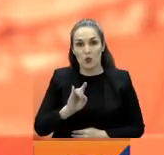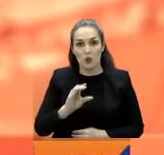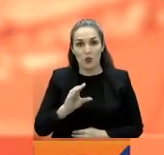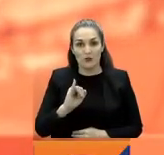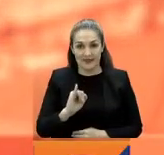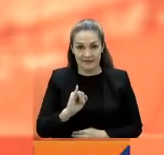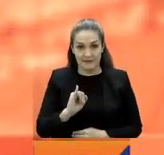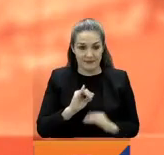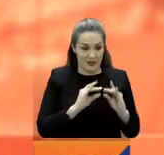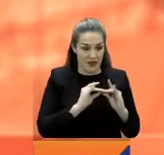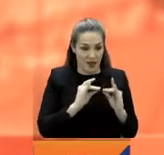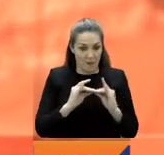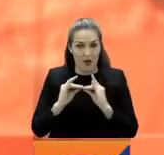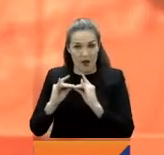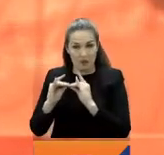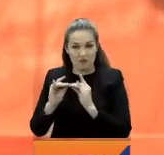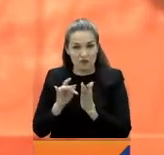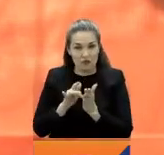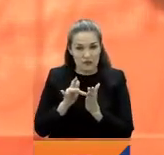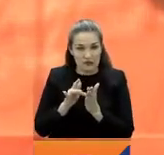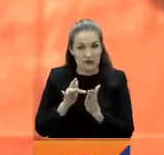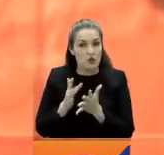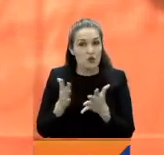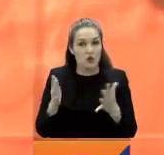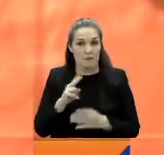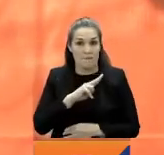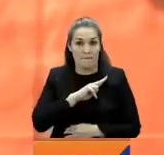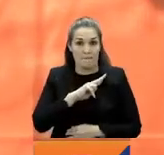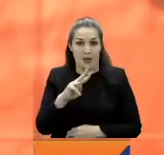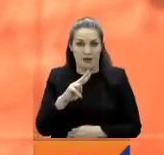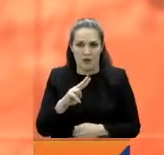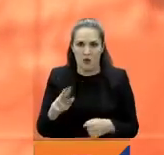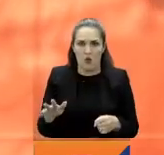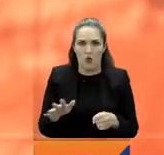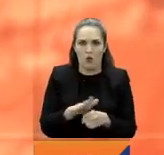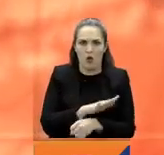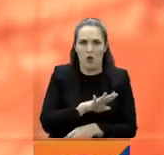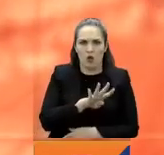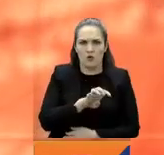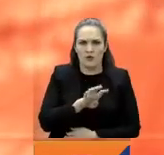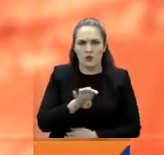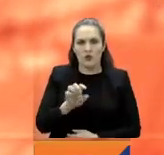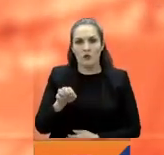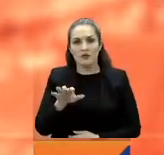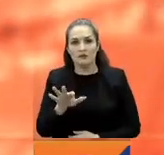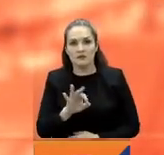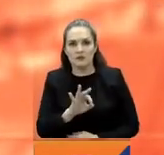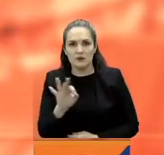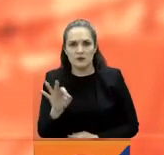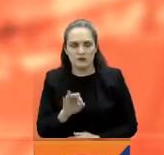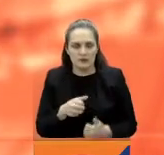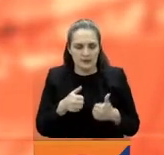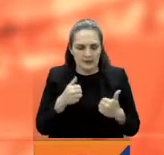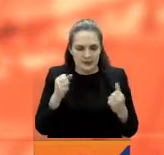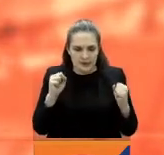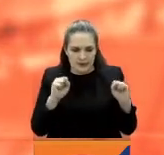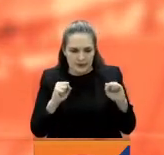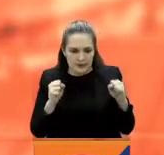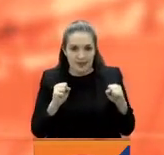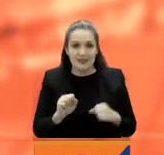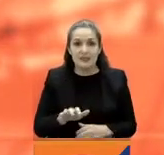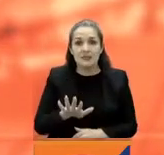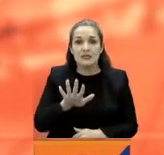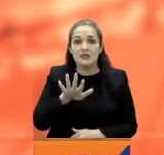Cauca amanecieron con una ocupación del 99,5%. Las autoridades aseguraron precisamente que quedan 5 camas